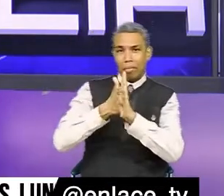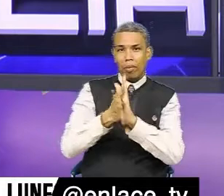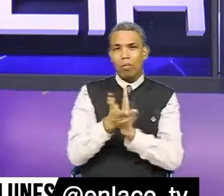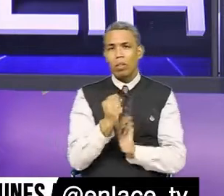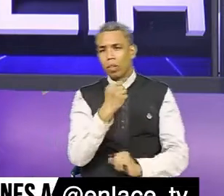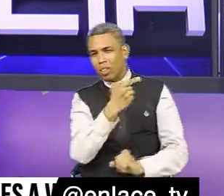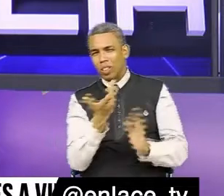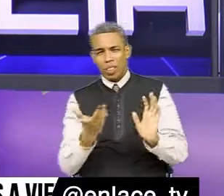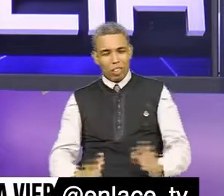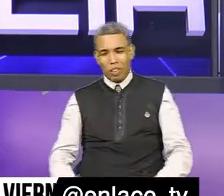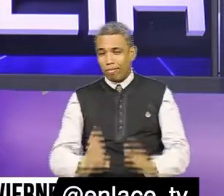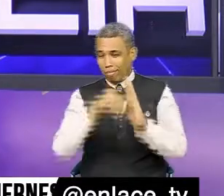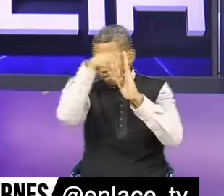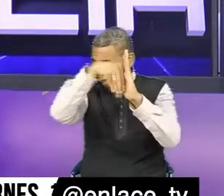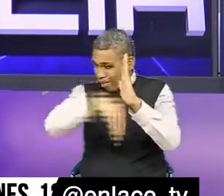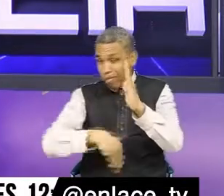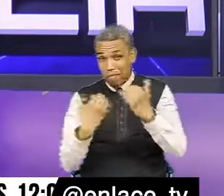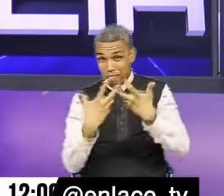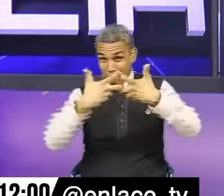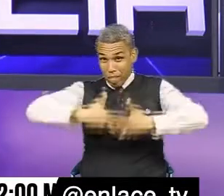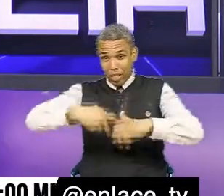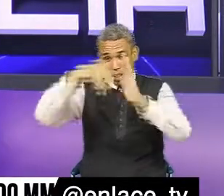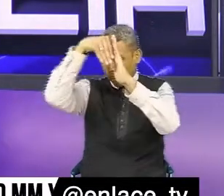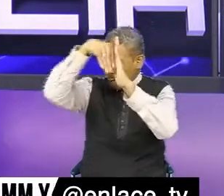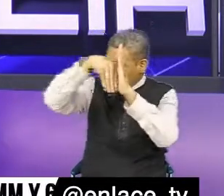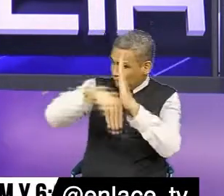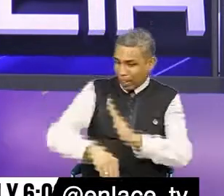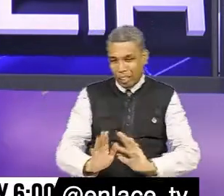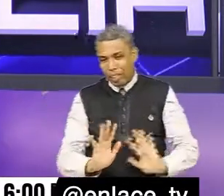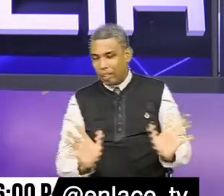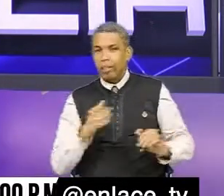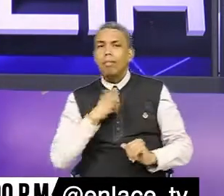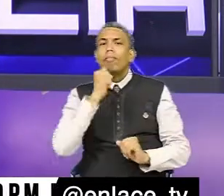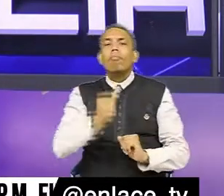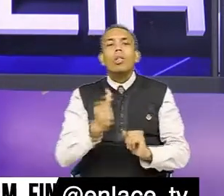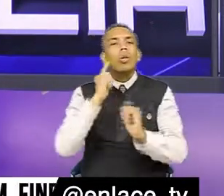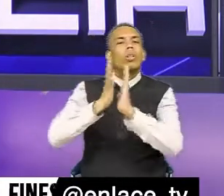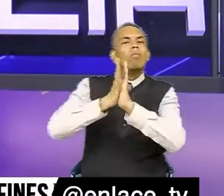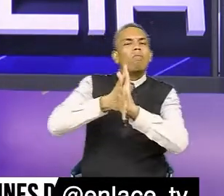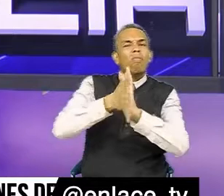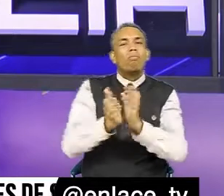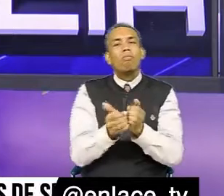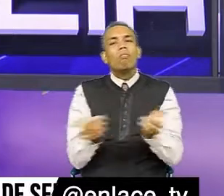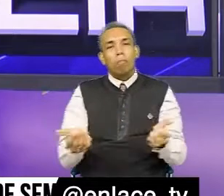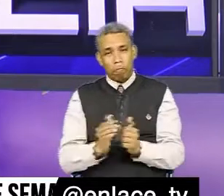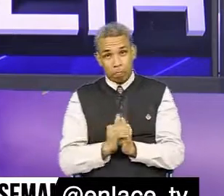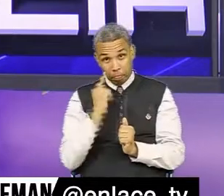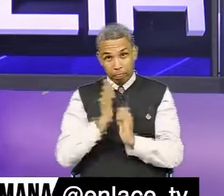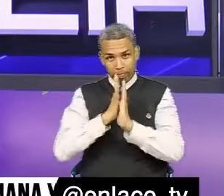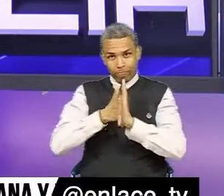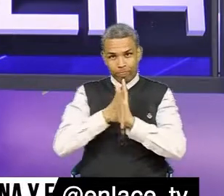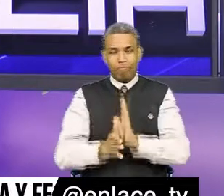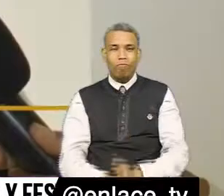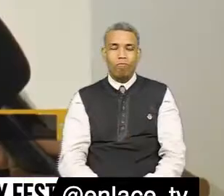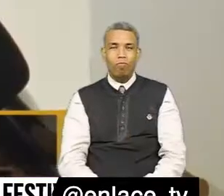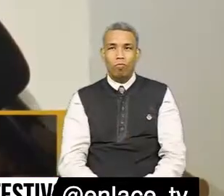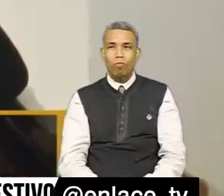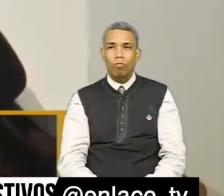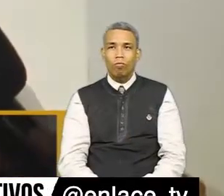buenos nitrogenados el sindicato denuncia que los compradores exclusivos de la empresa podrían ser los responsables de la actual crisis política